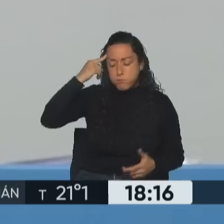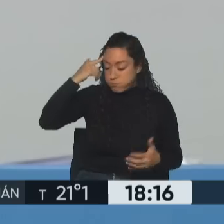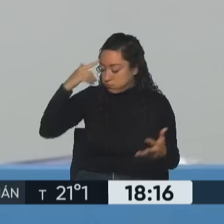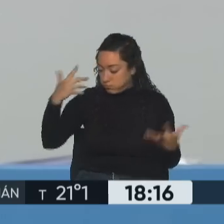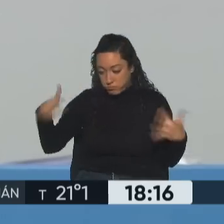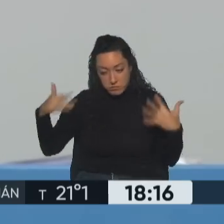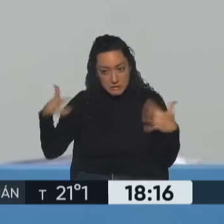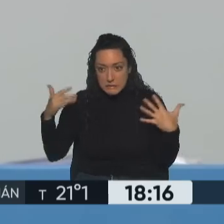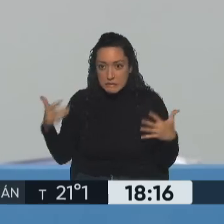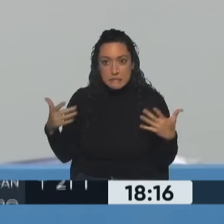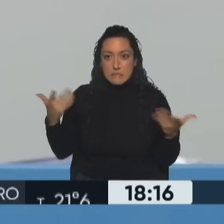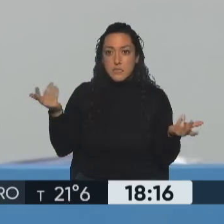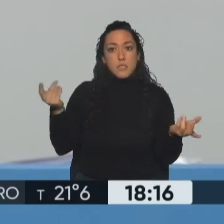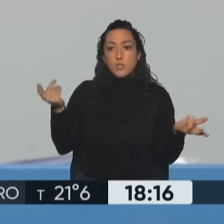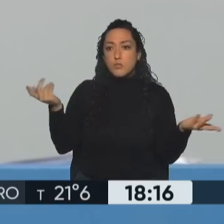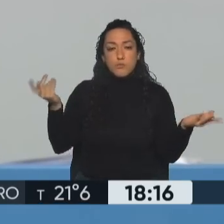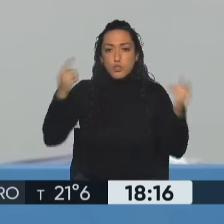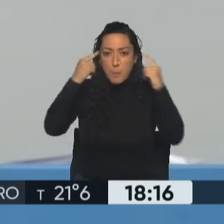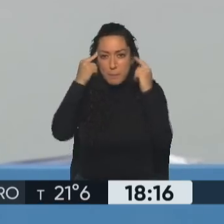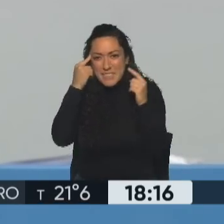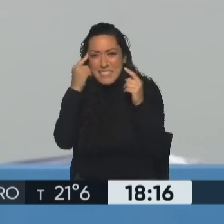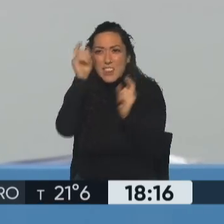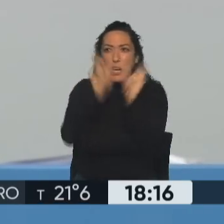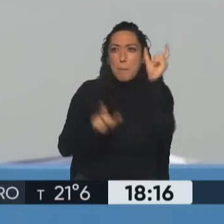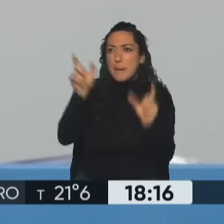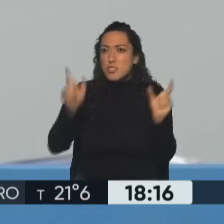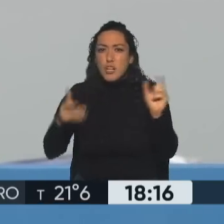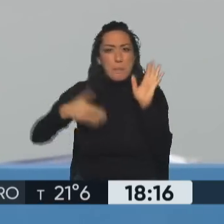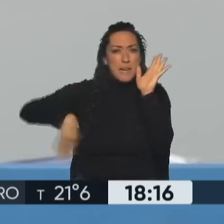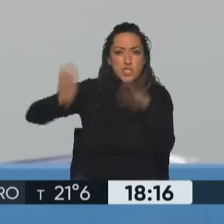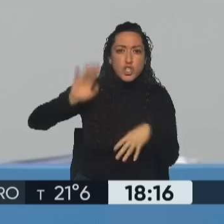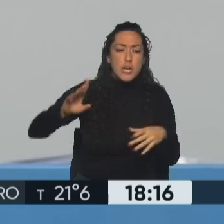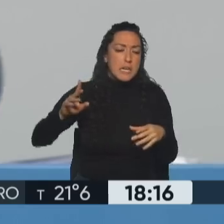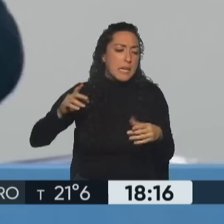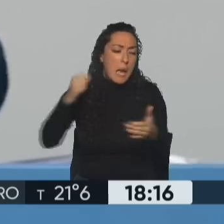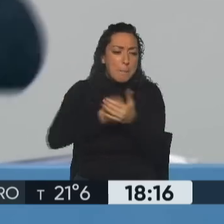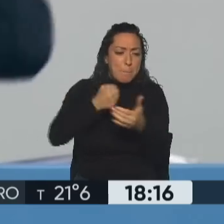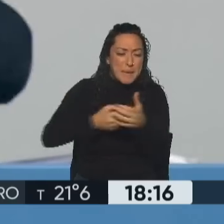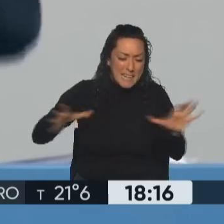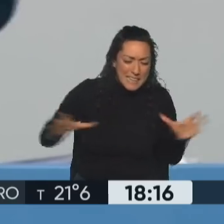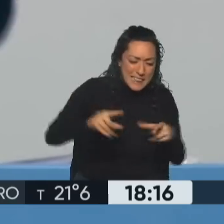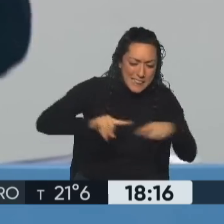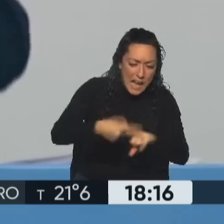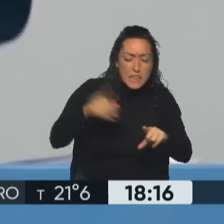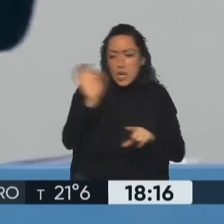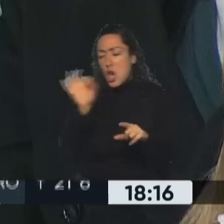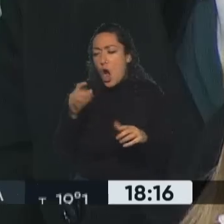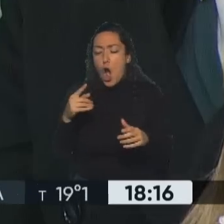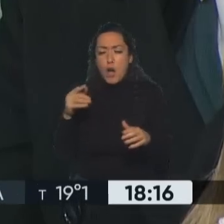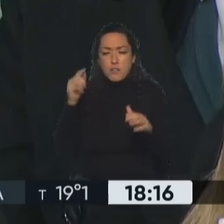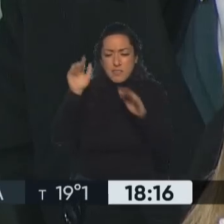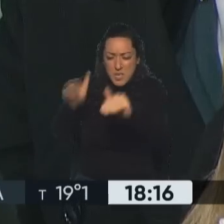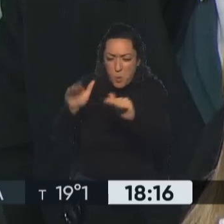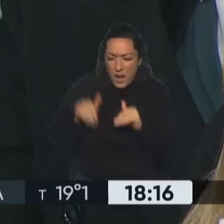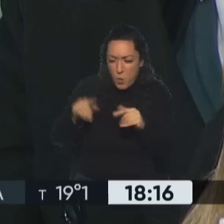yo me imagino a la mayoría de la gente no es ni militante, ni está identificada con Juan Pedro